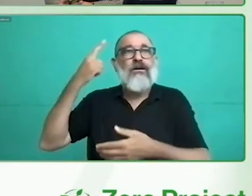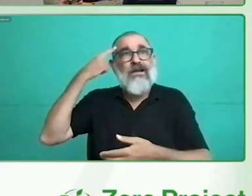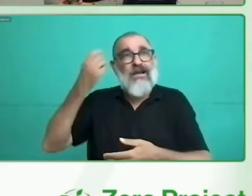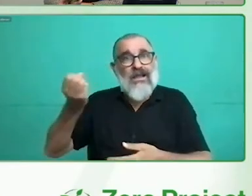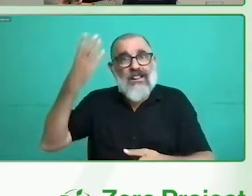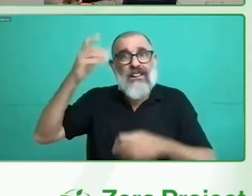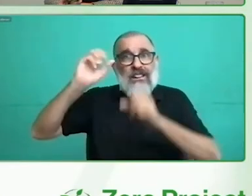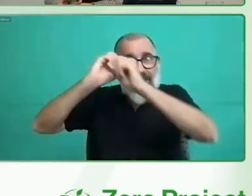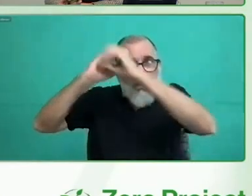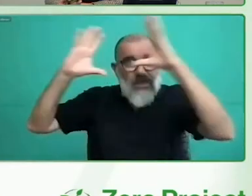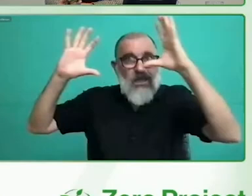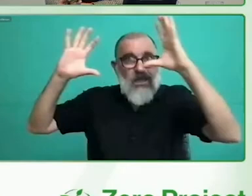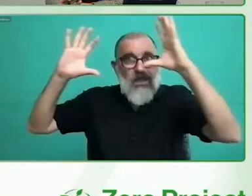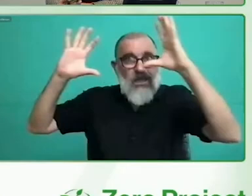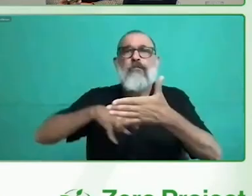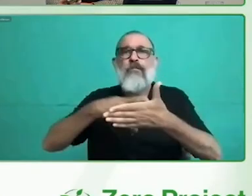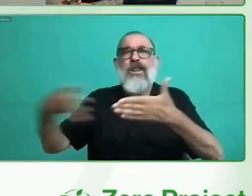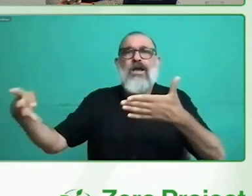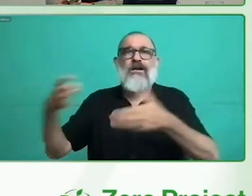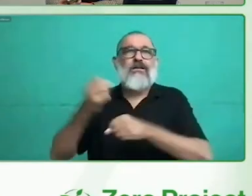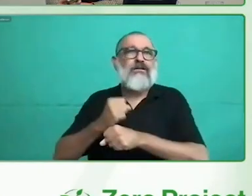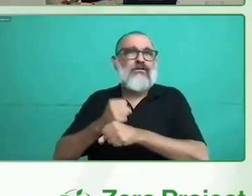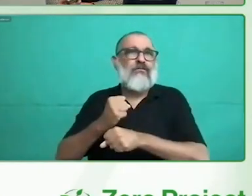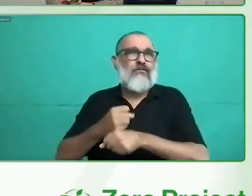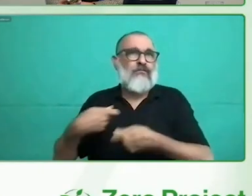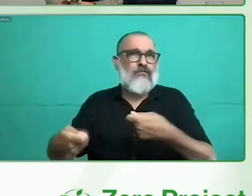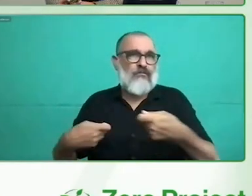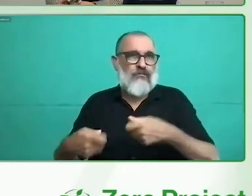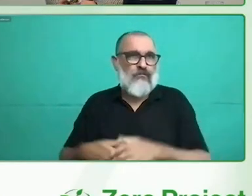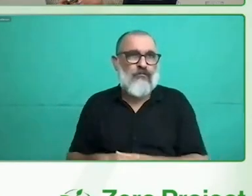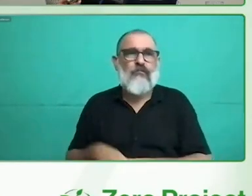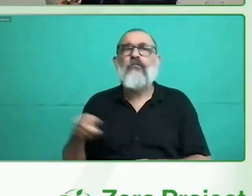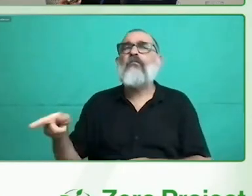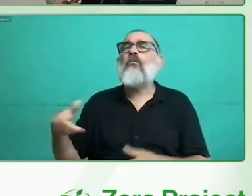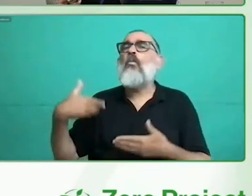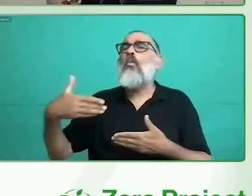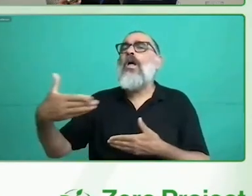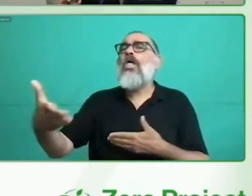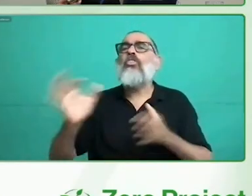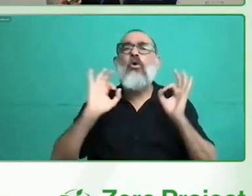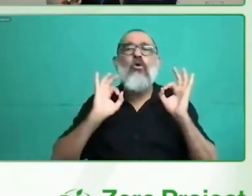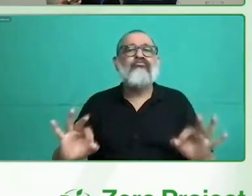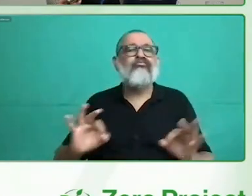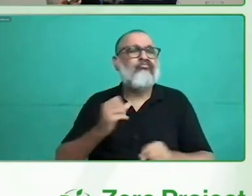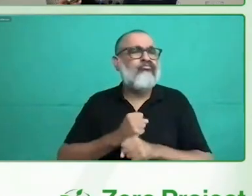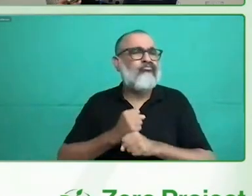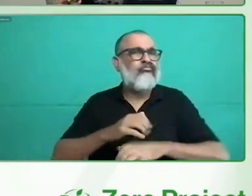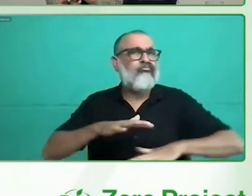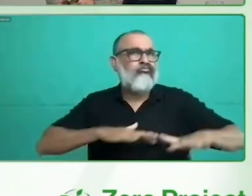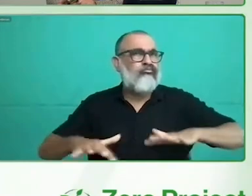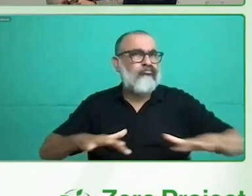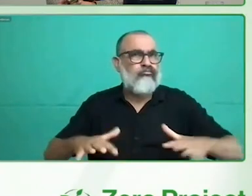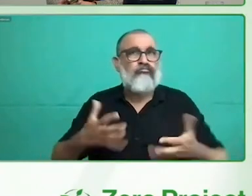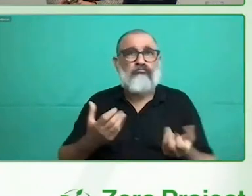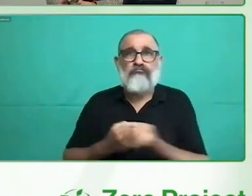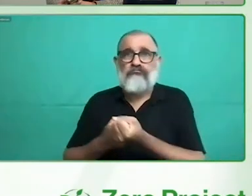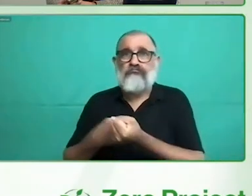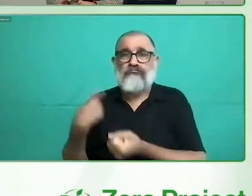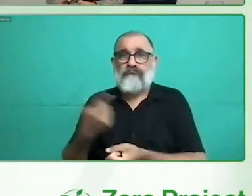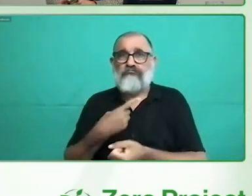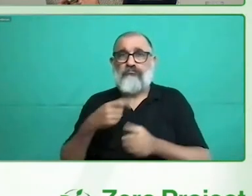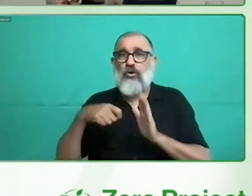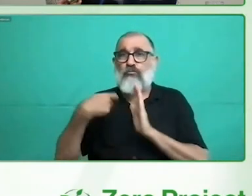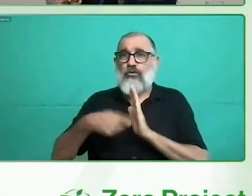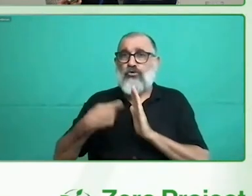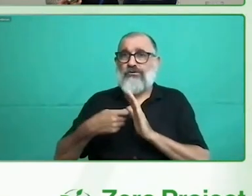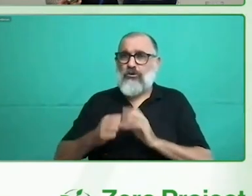ayudas para emprendedores. Pero este programa no se queda aquí, la creación de la propia empresa, sino que